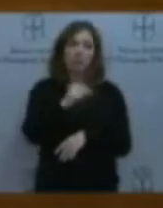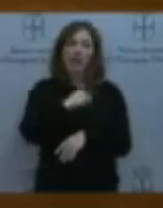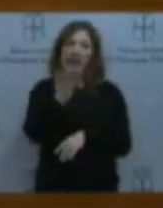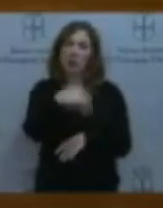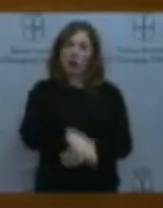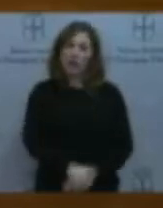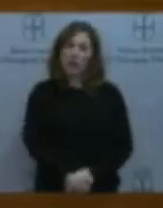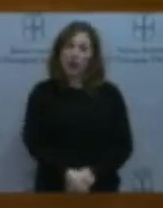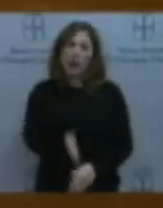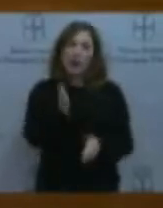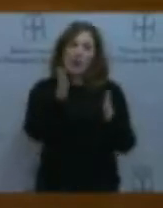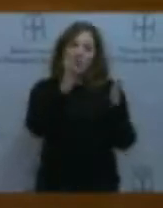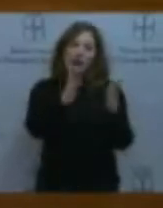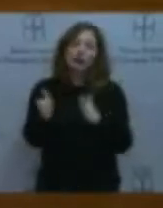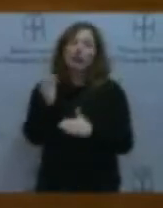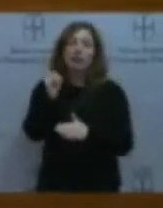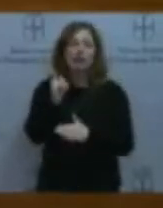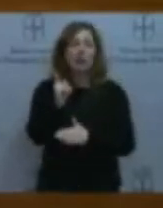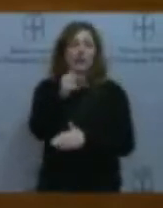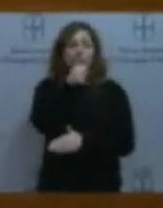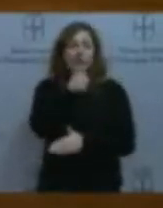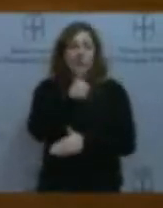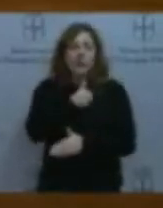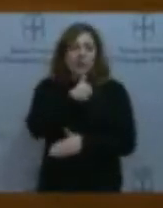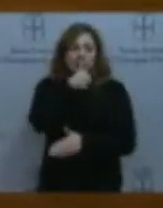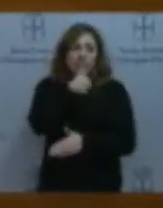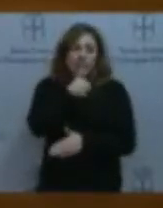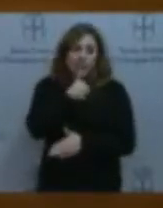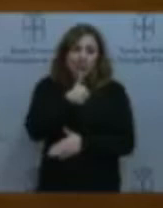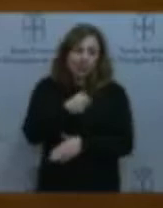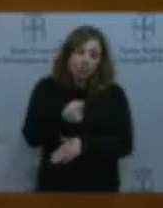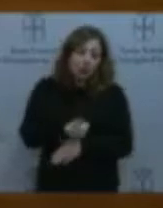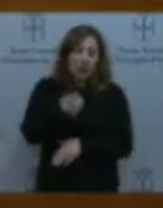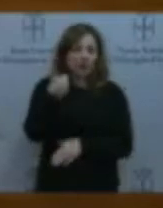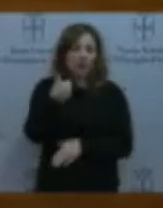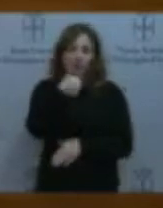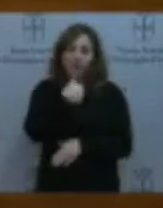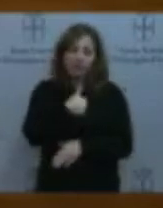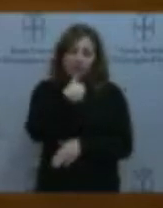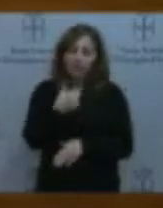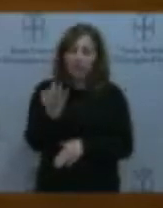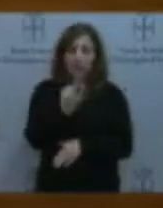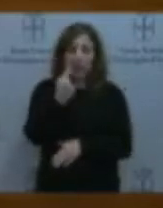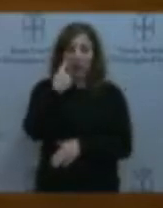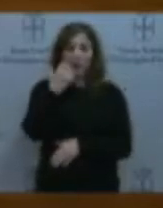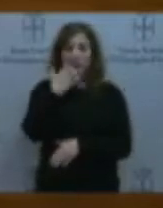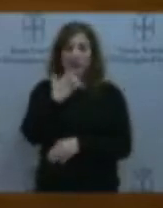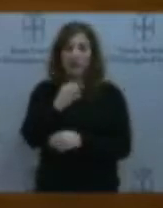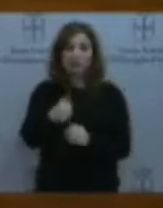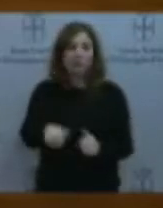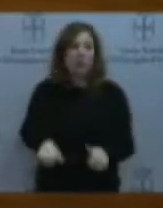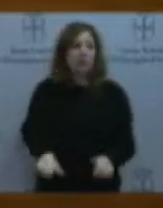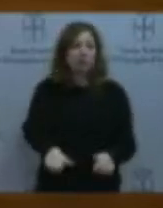para ustedes solo queda resignación y aguantar un poco más, a ver si la reactivación llega a